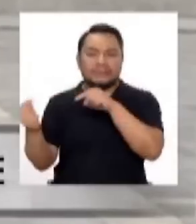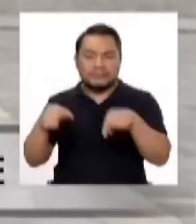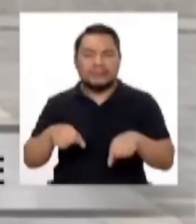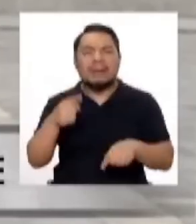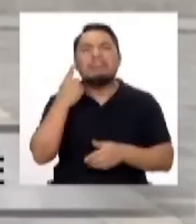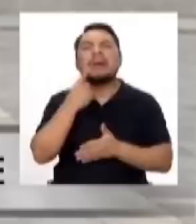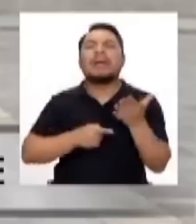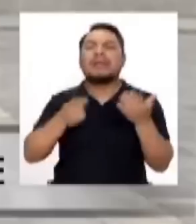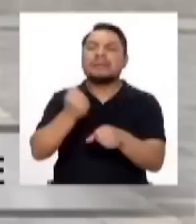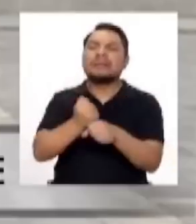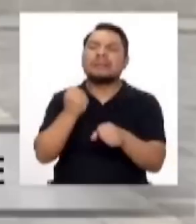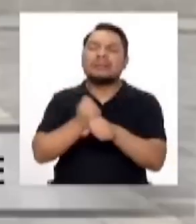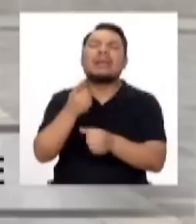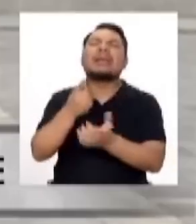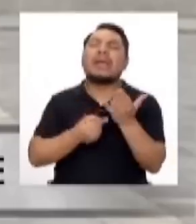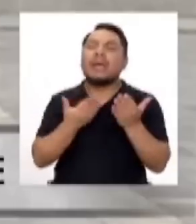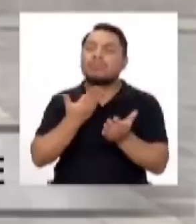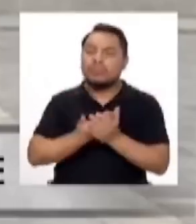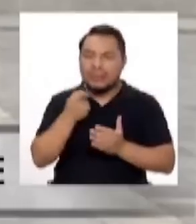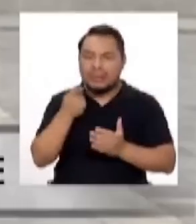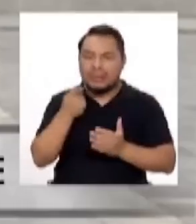derechos humanos y todos los derechos